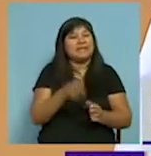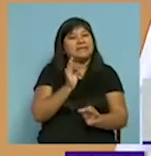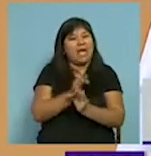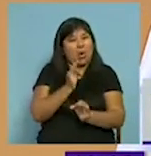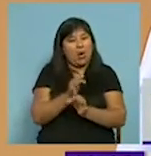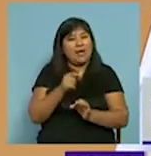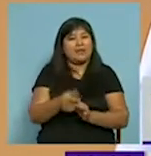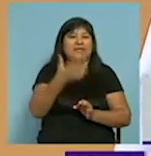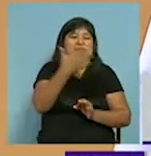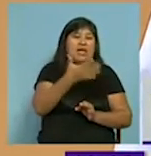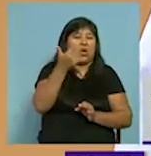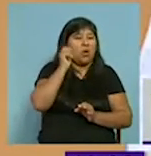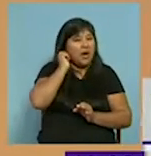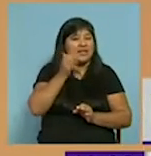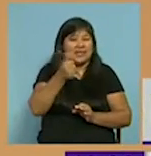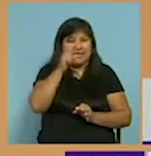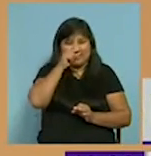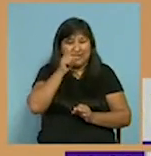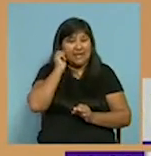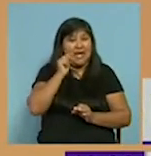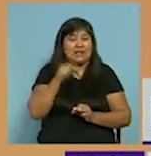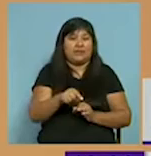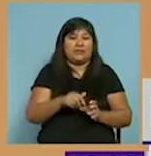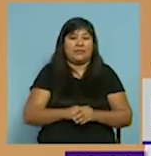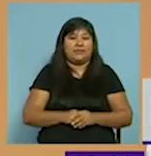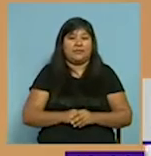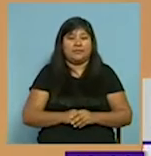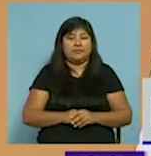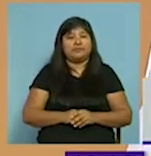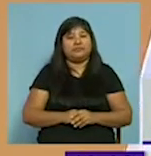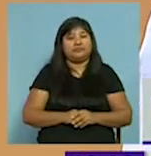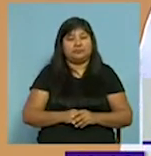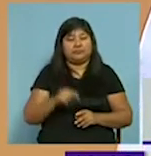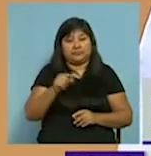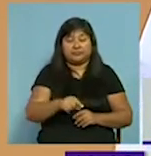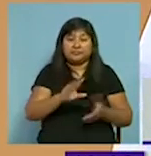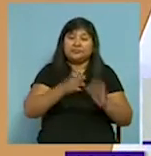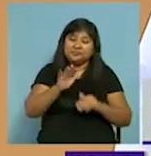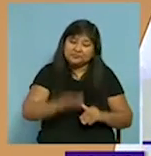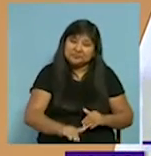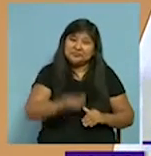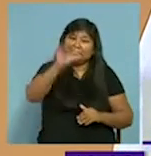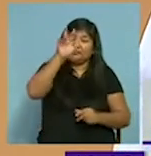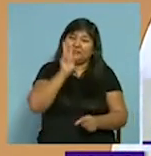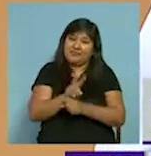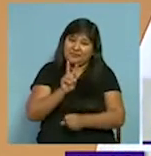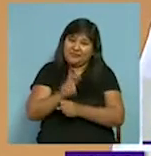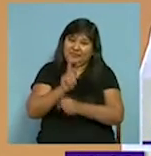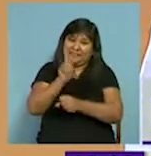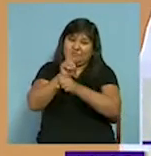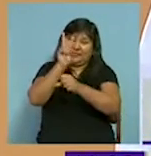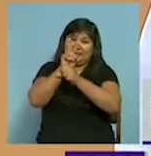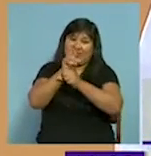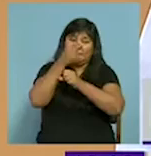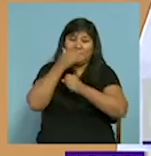a los cinco seis siete años si nosotros no empezamos a echarle agua a esa plantita en esas edades es muy difícil